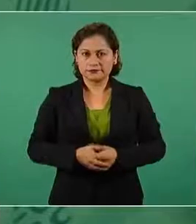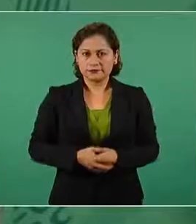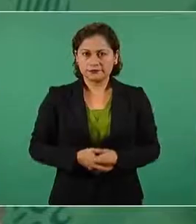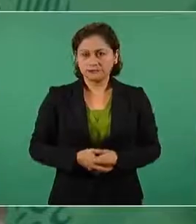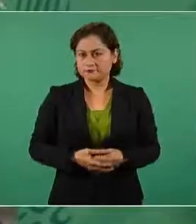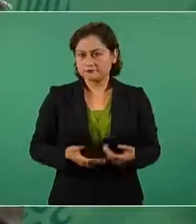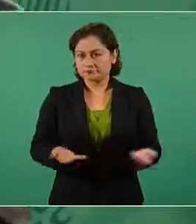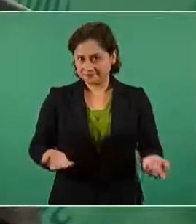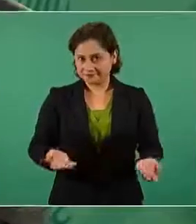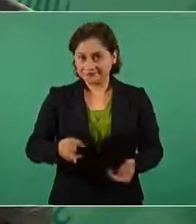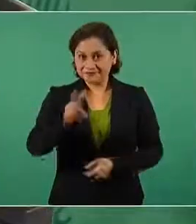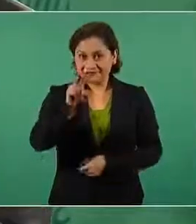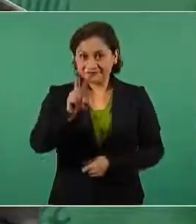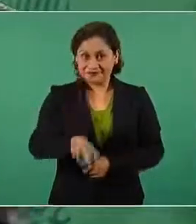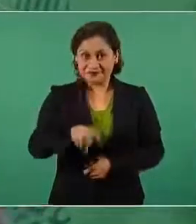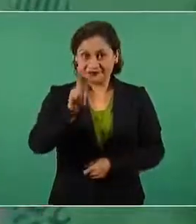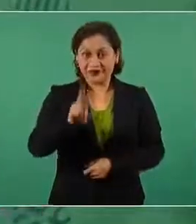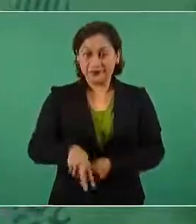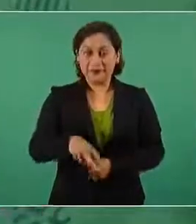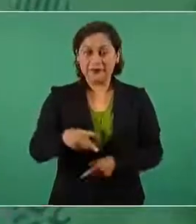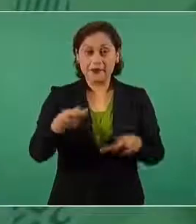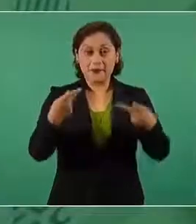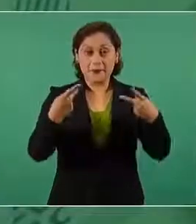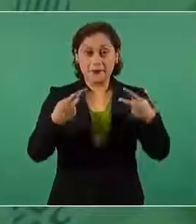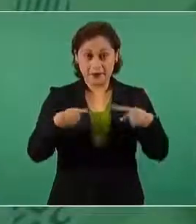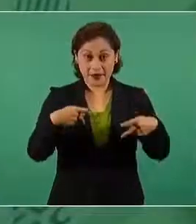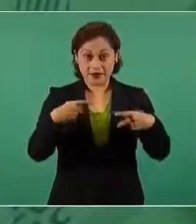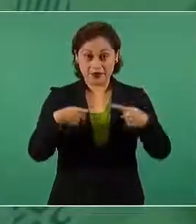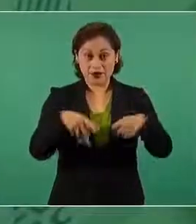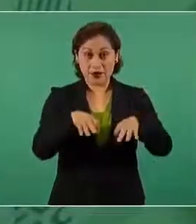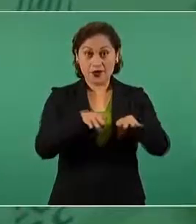Es igual de importante la fuerza de trabajo